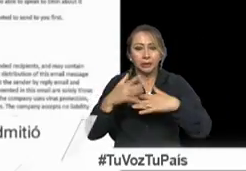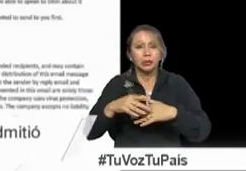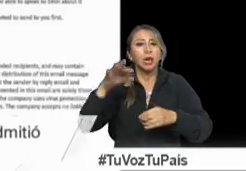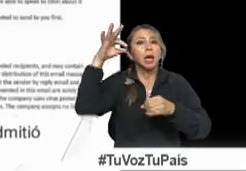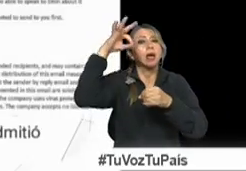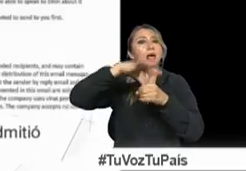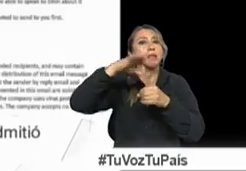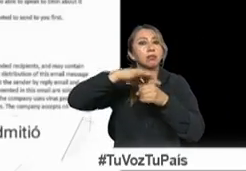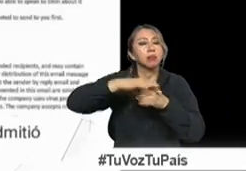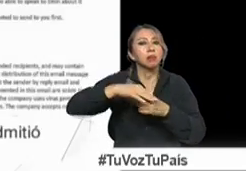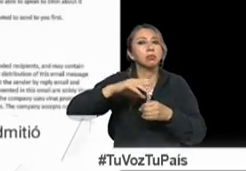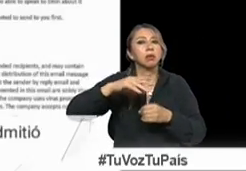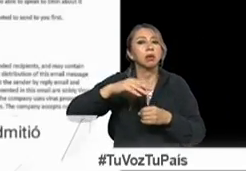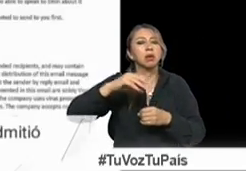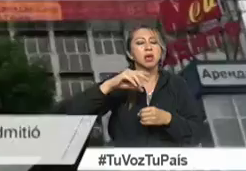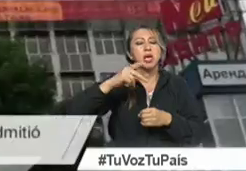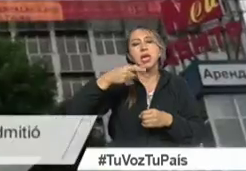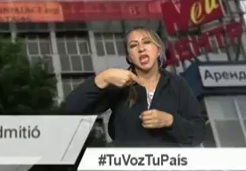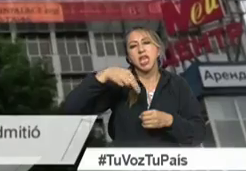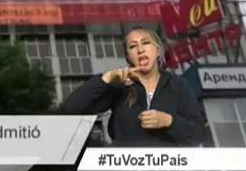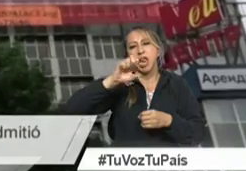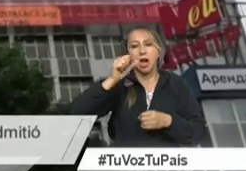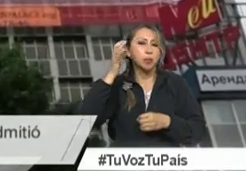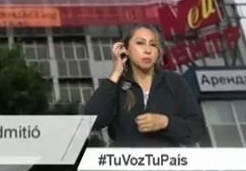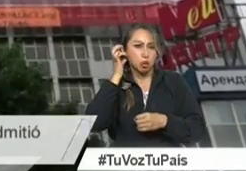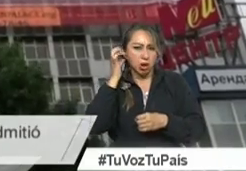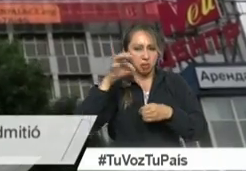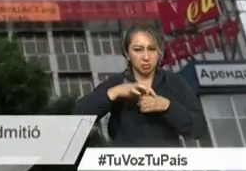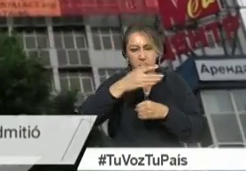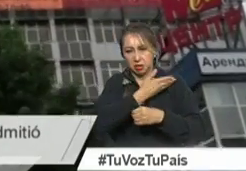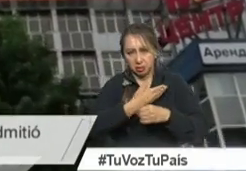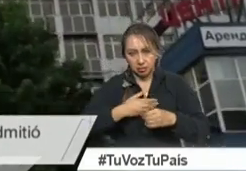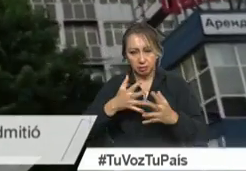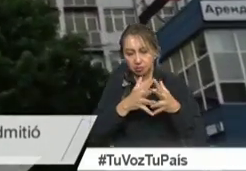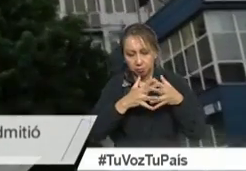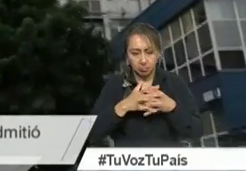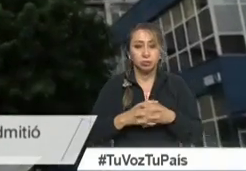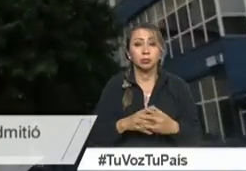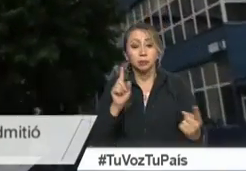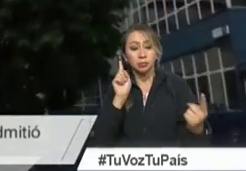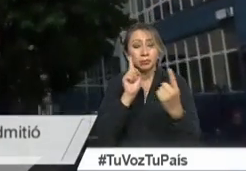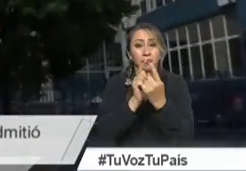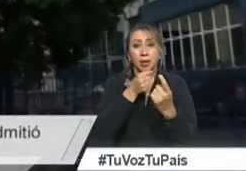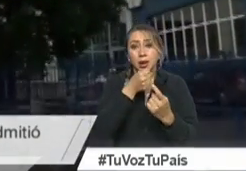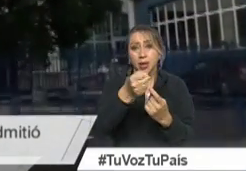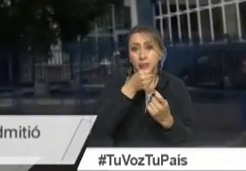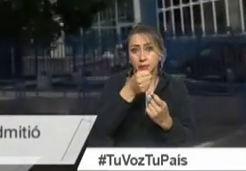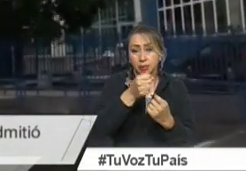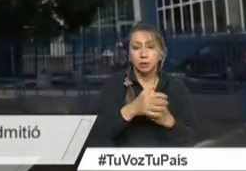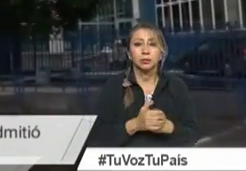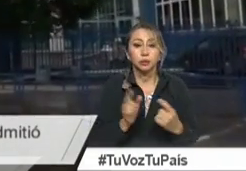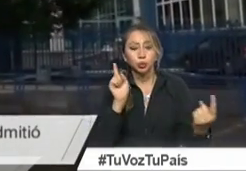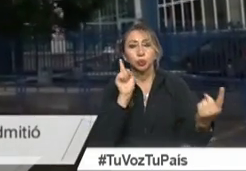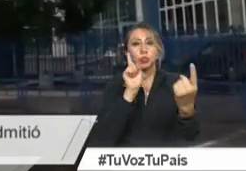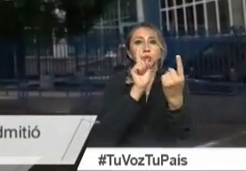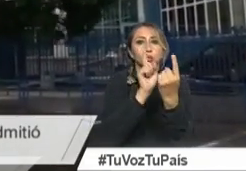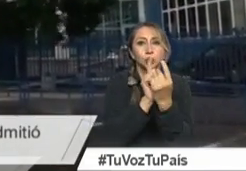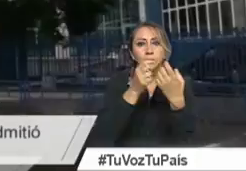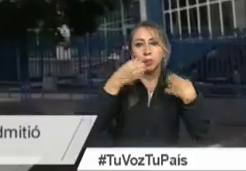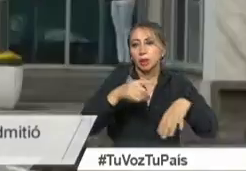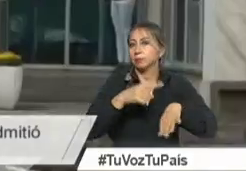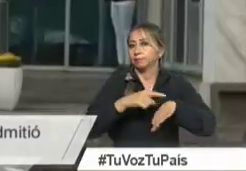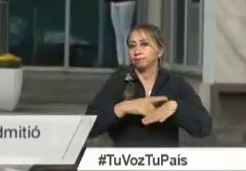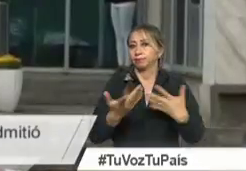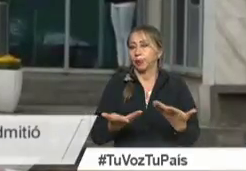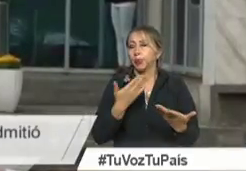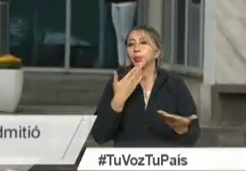demócrata hillary clinton sin embargo en una entrevista con fox news aseguró que el encuentro fue una pérdida de tiempo